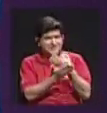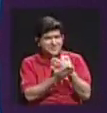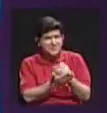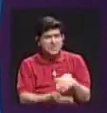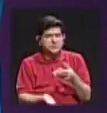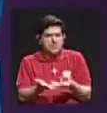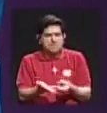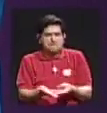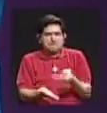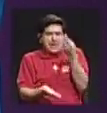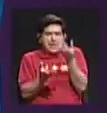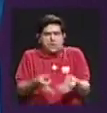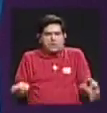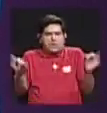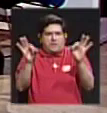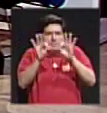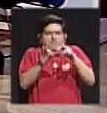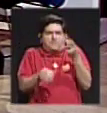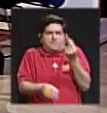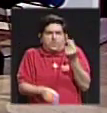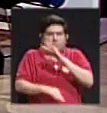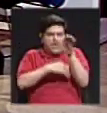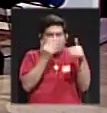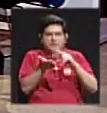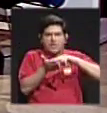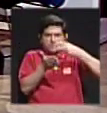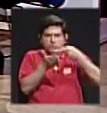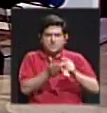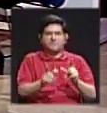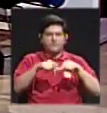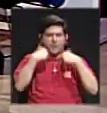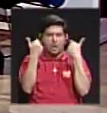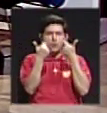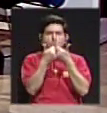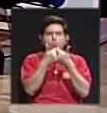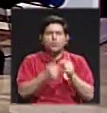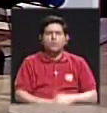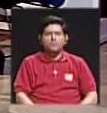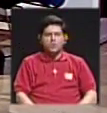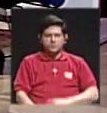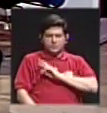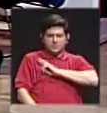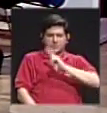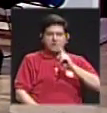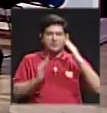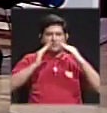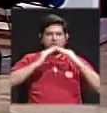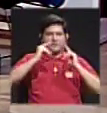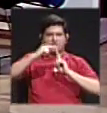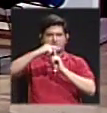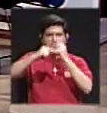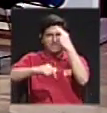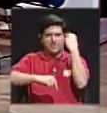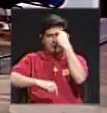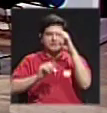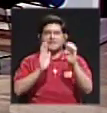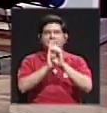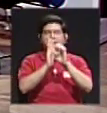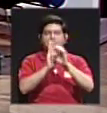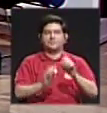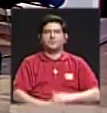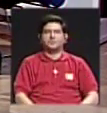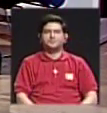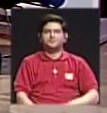una cantidad importantísima de dinero a todo lo que son las órdenes religiosas católicas. Por ejemplo,